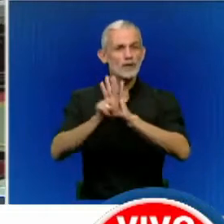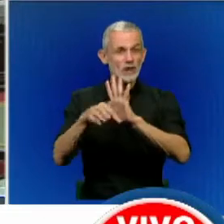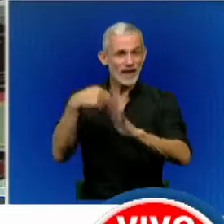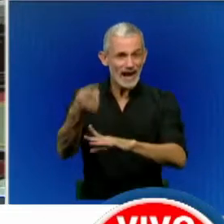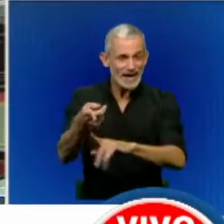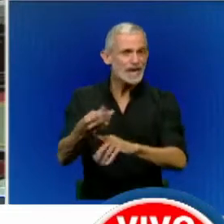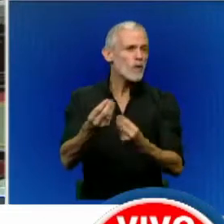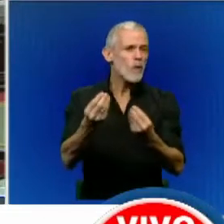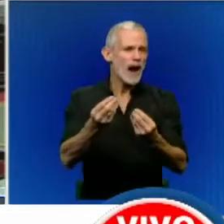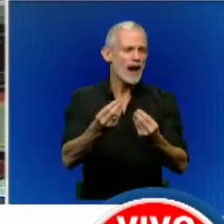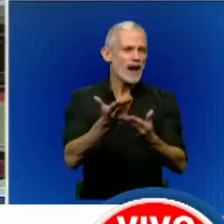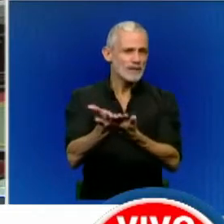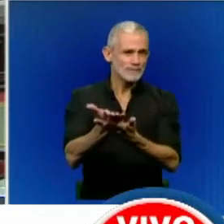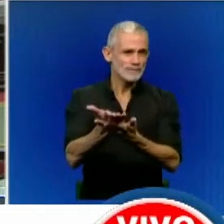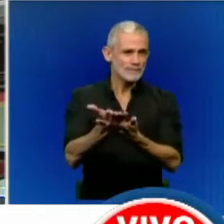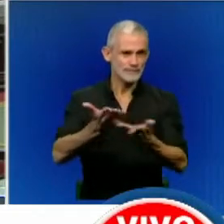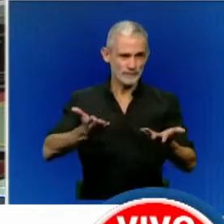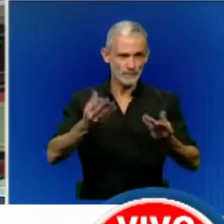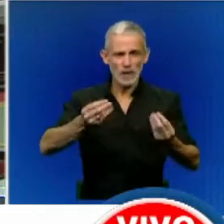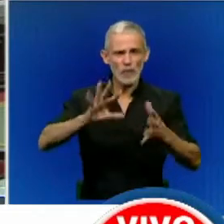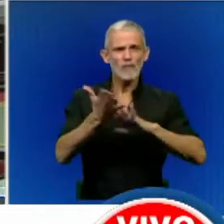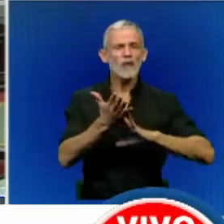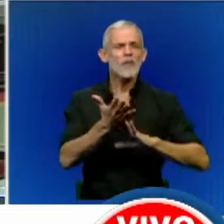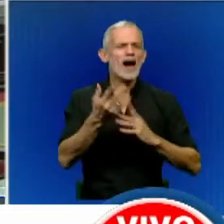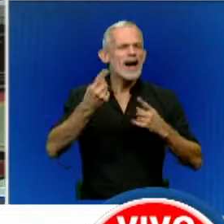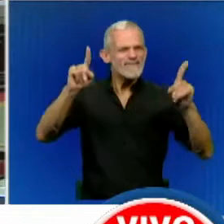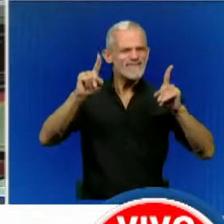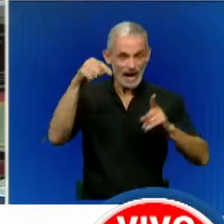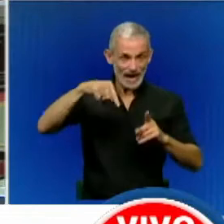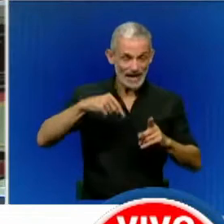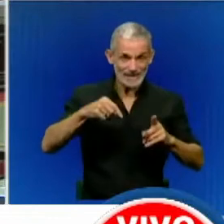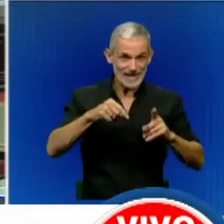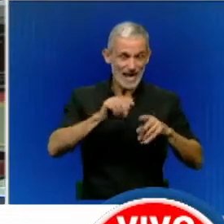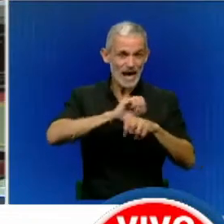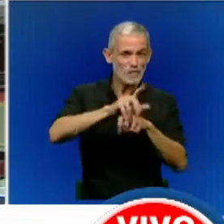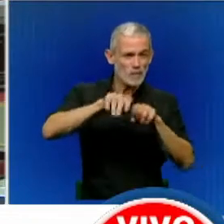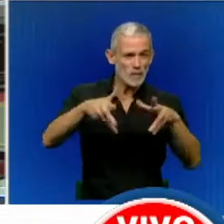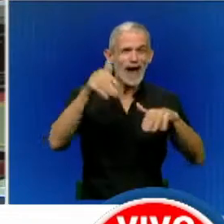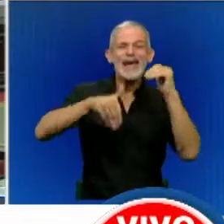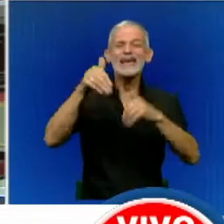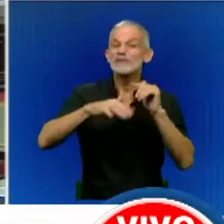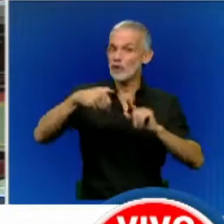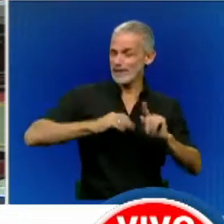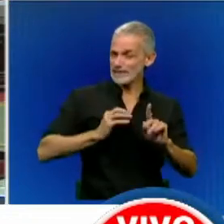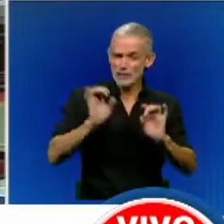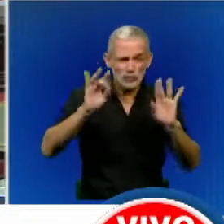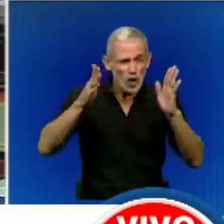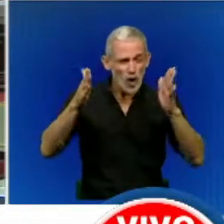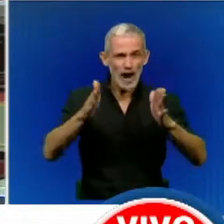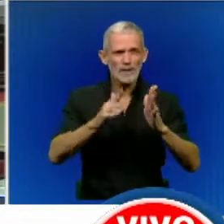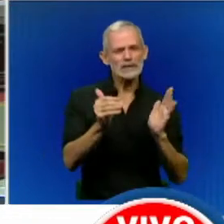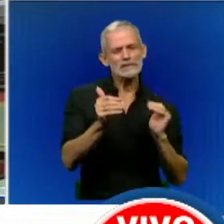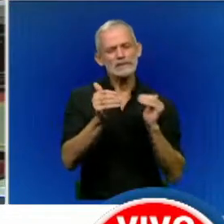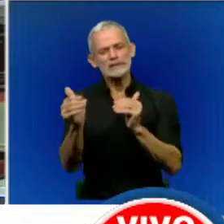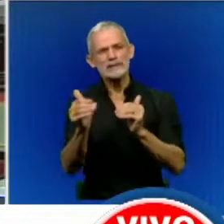ley tiene que ver con, de modo excepcional y solo para esta instancia electoral, la de este año, correr